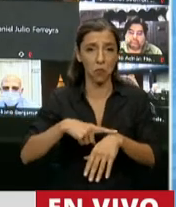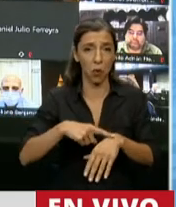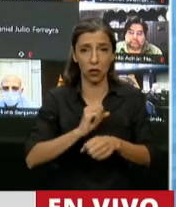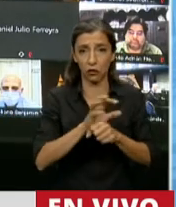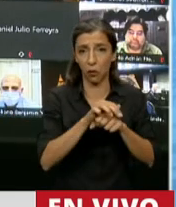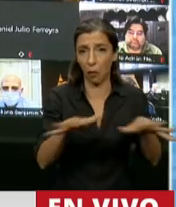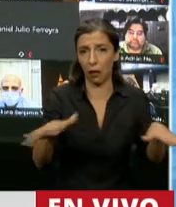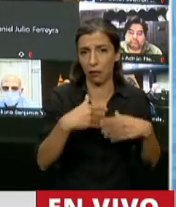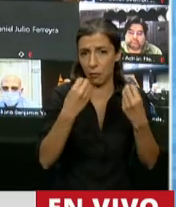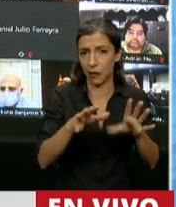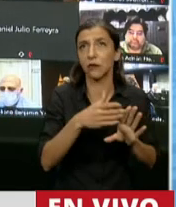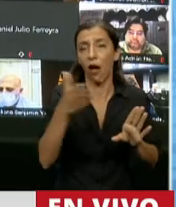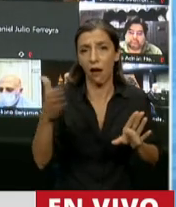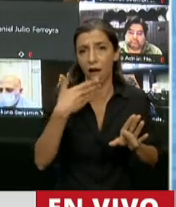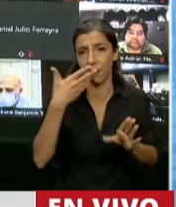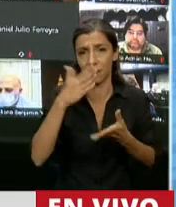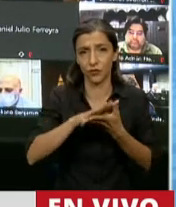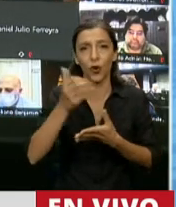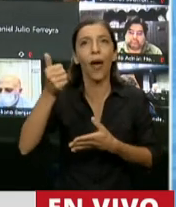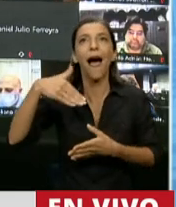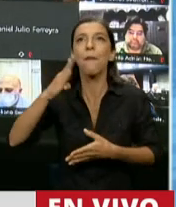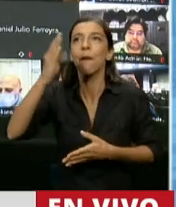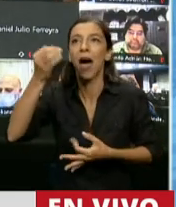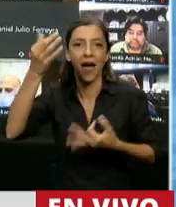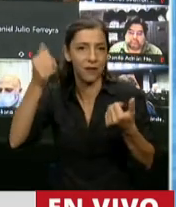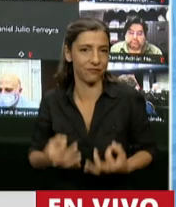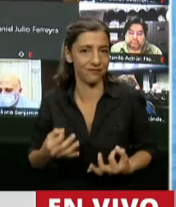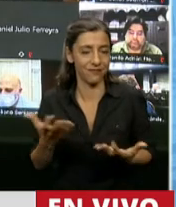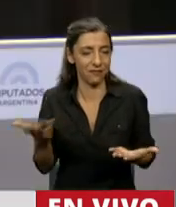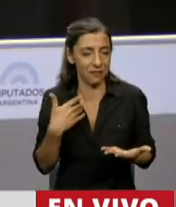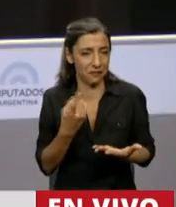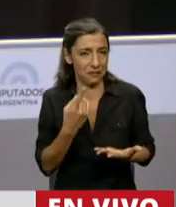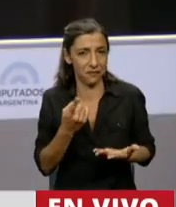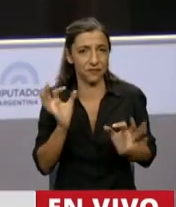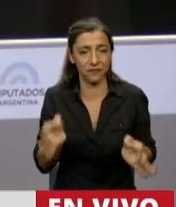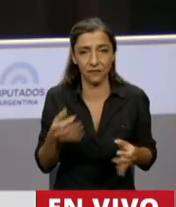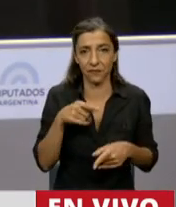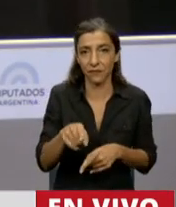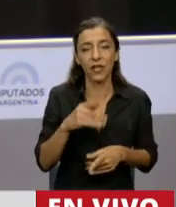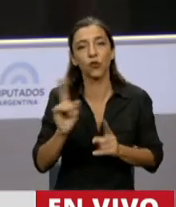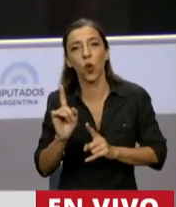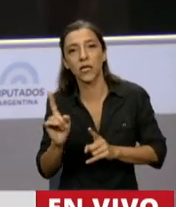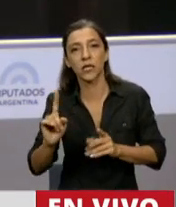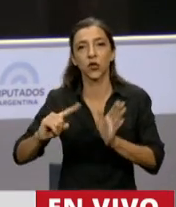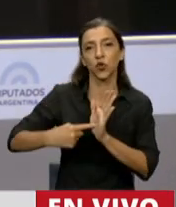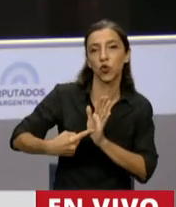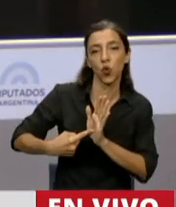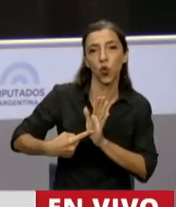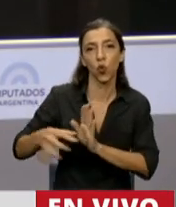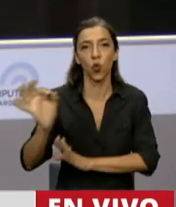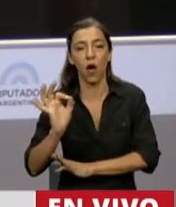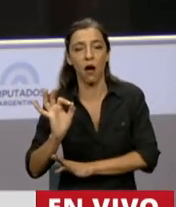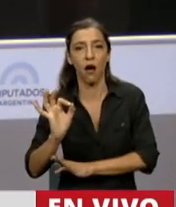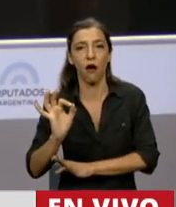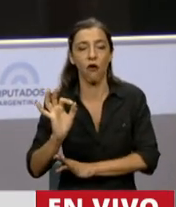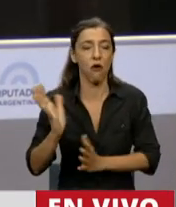existe no es una problemática de o con cava o con capital nada